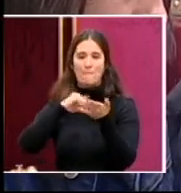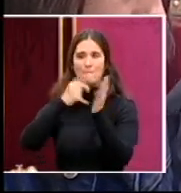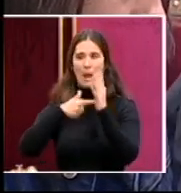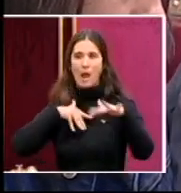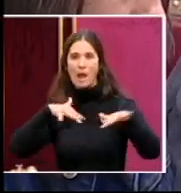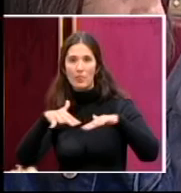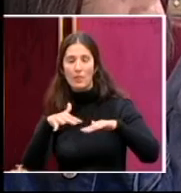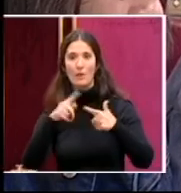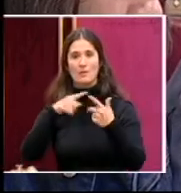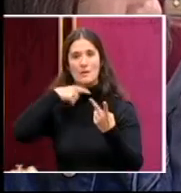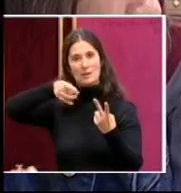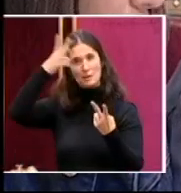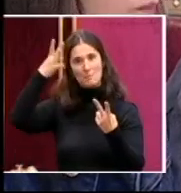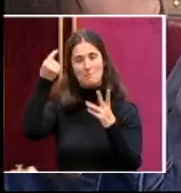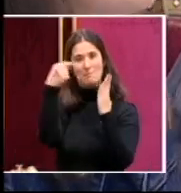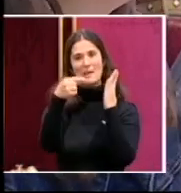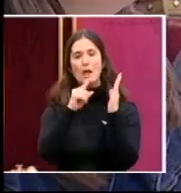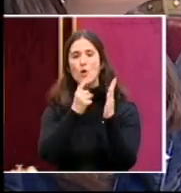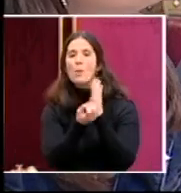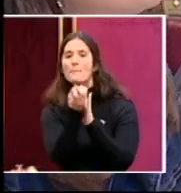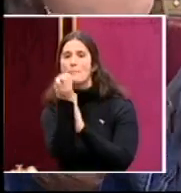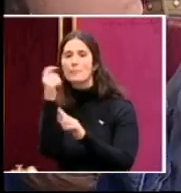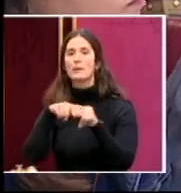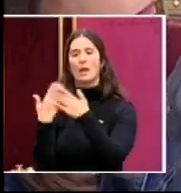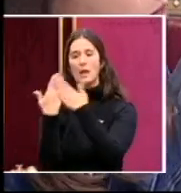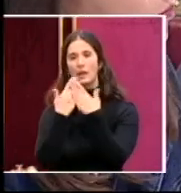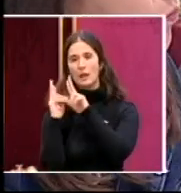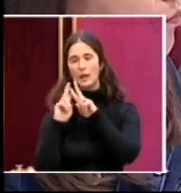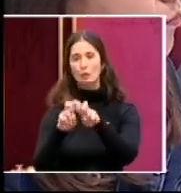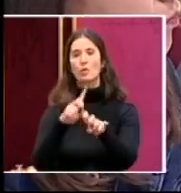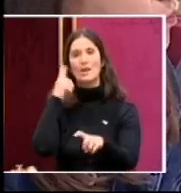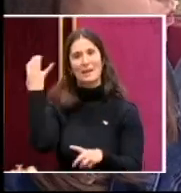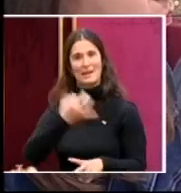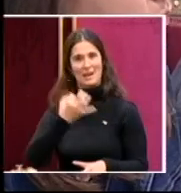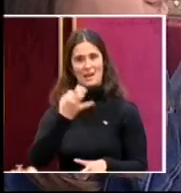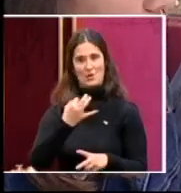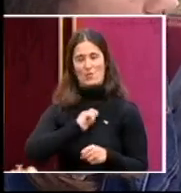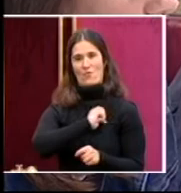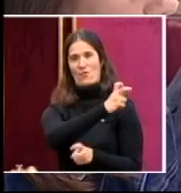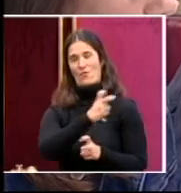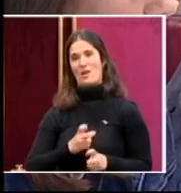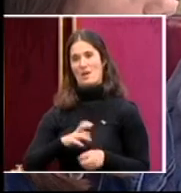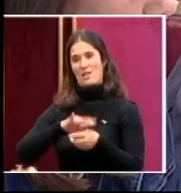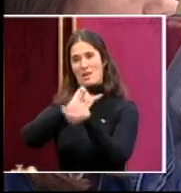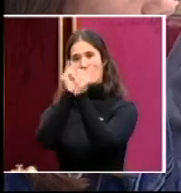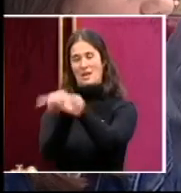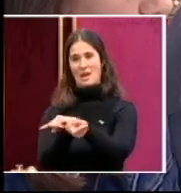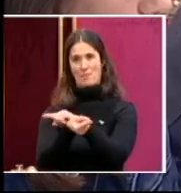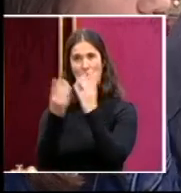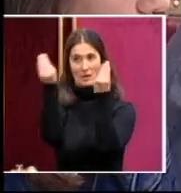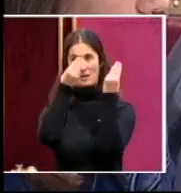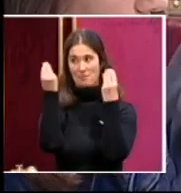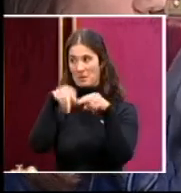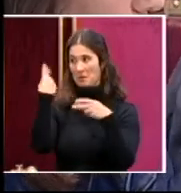el inventario de emisiones, en el estudio sobre los riesgos que se derivan del cambio climático. La